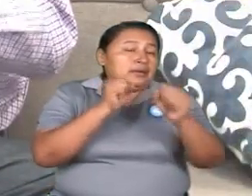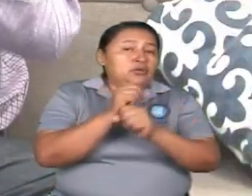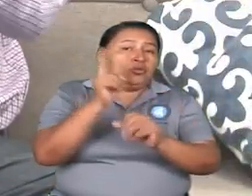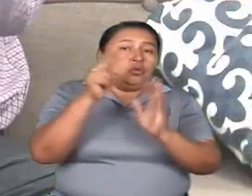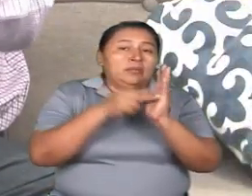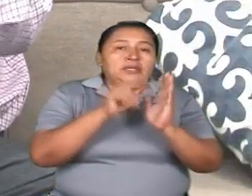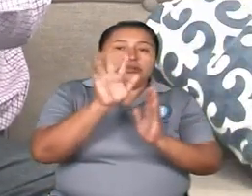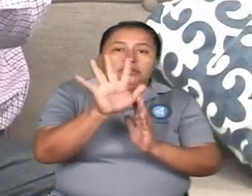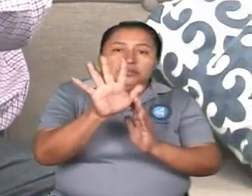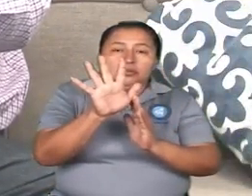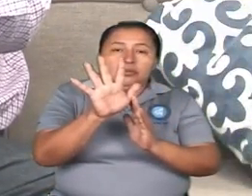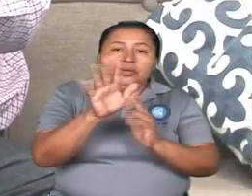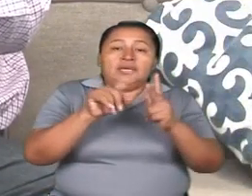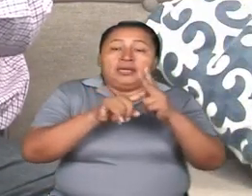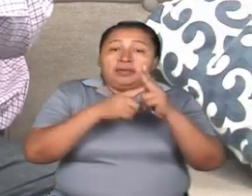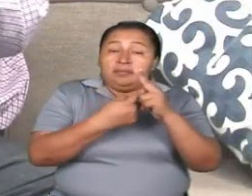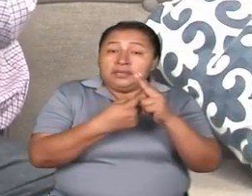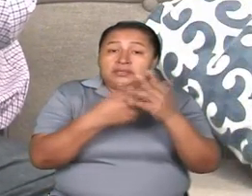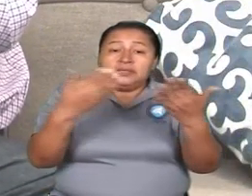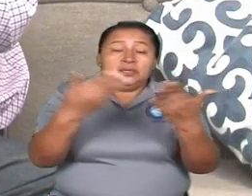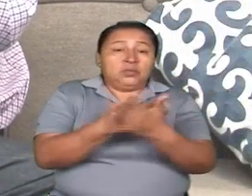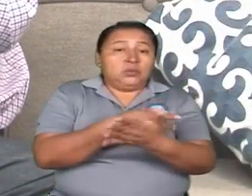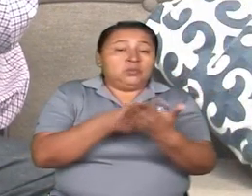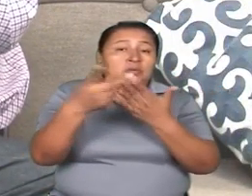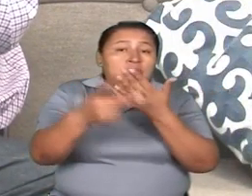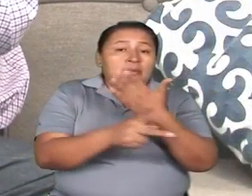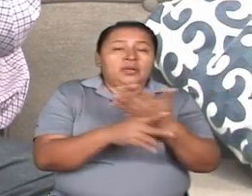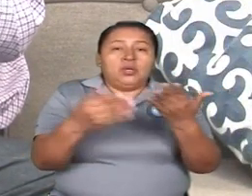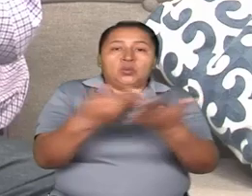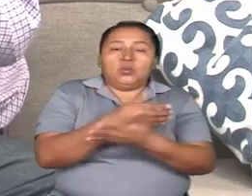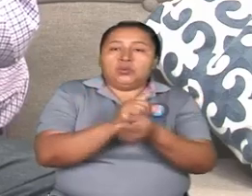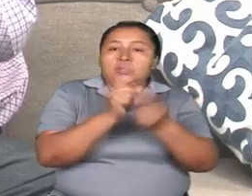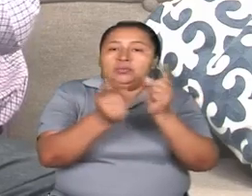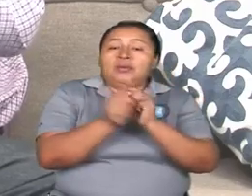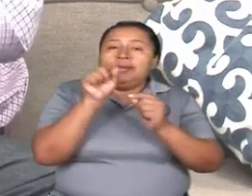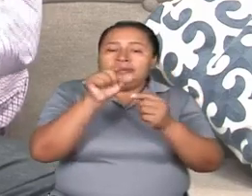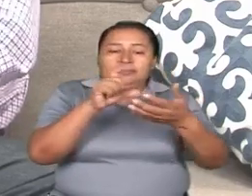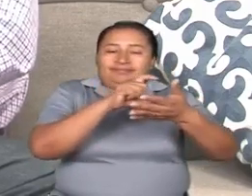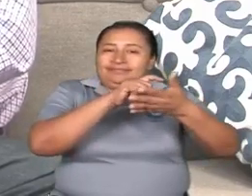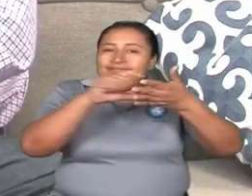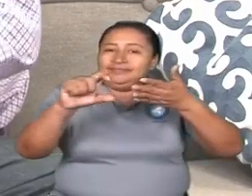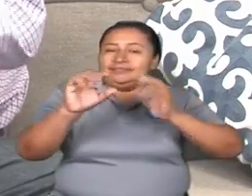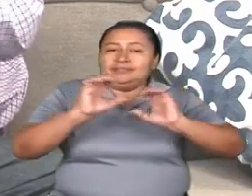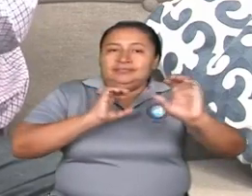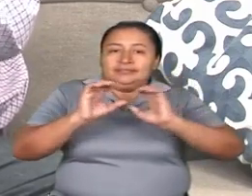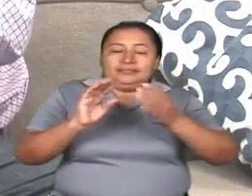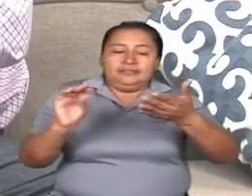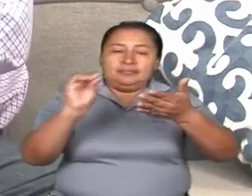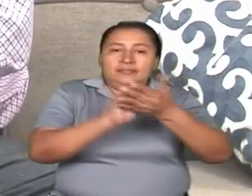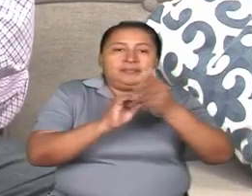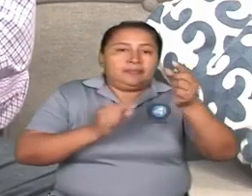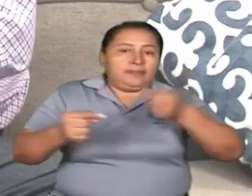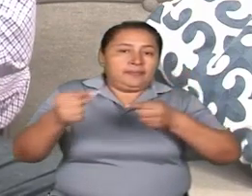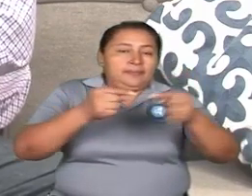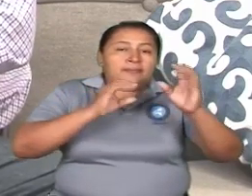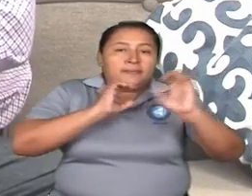se incorpora en el programa de modernización uno de los este componente de comunicación, de sí. estrategia de